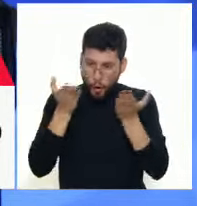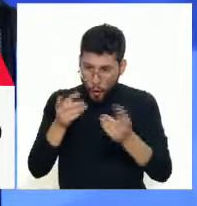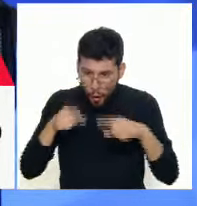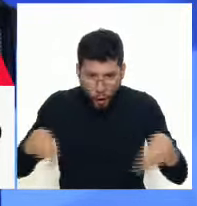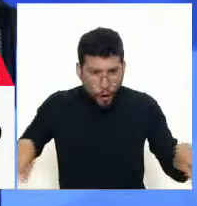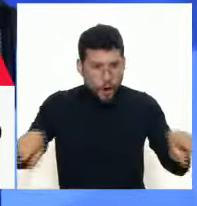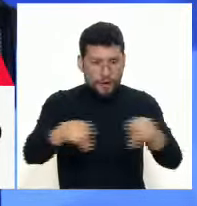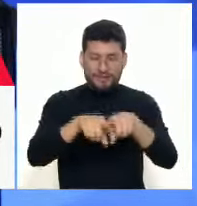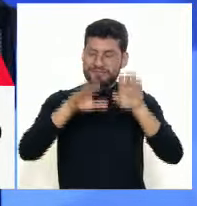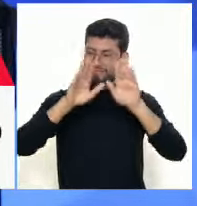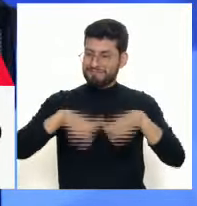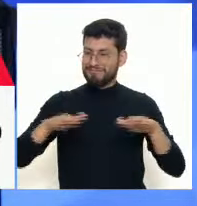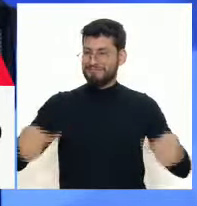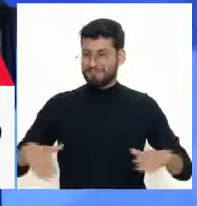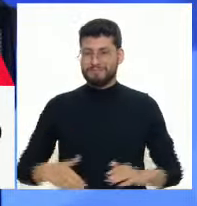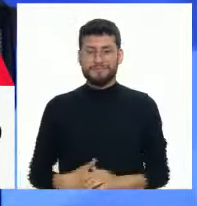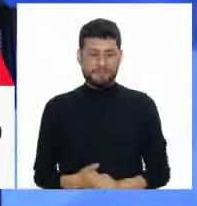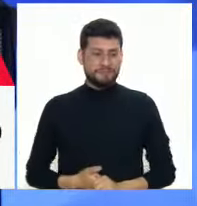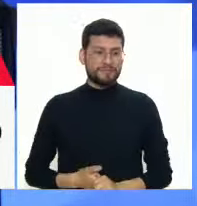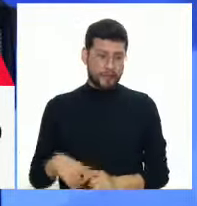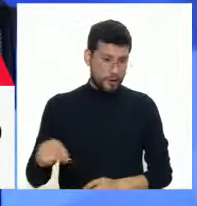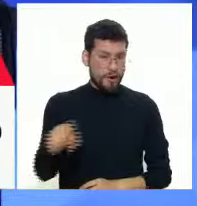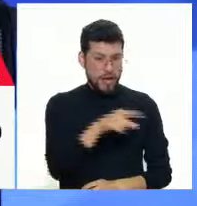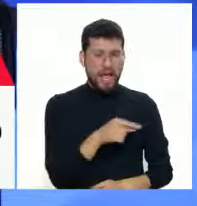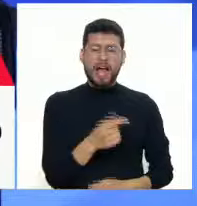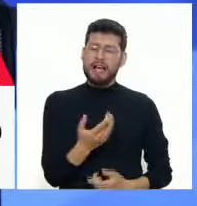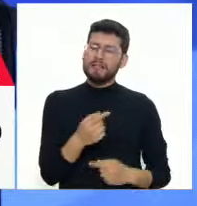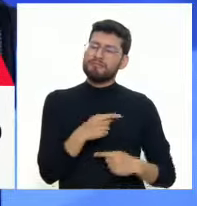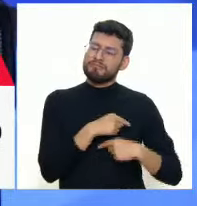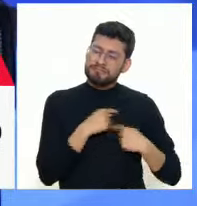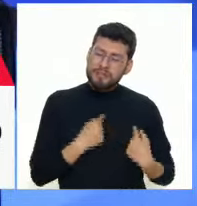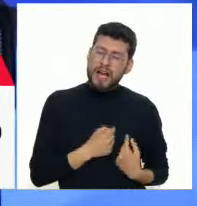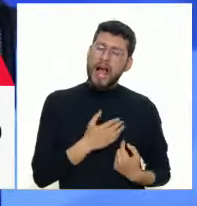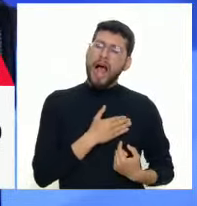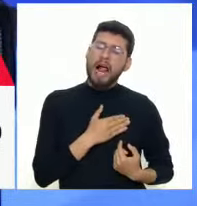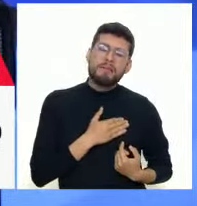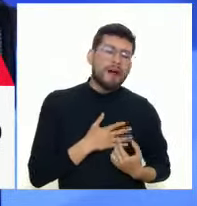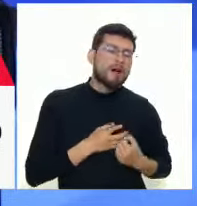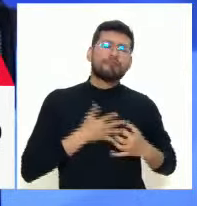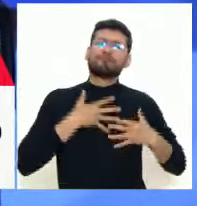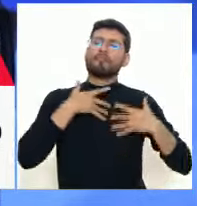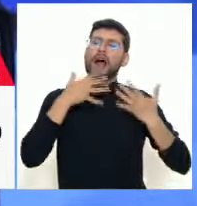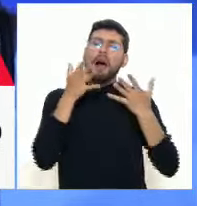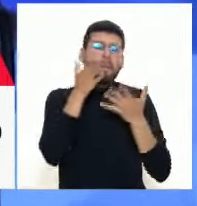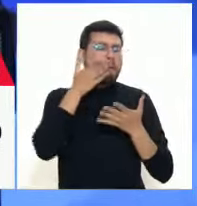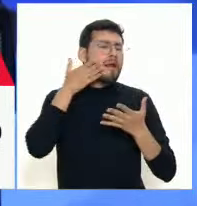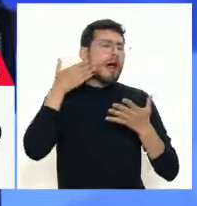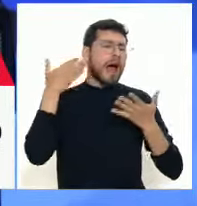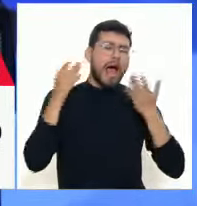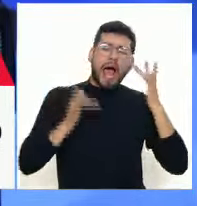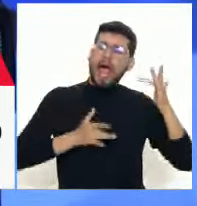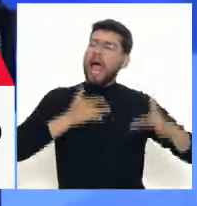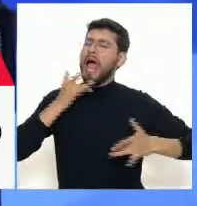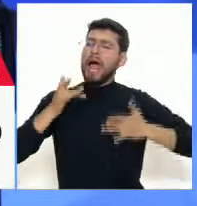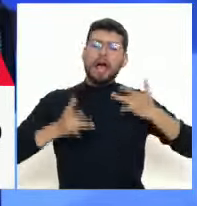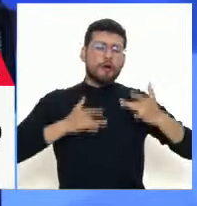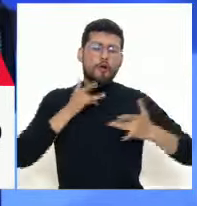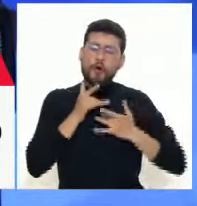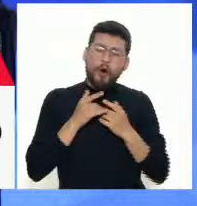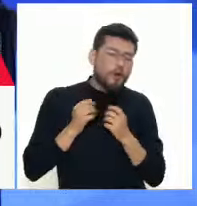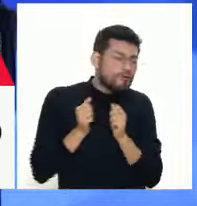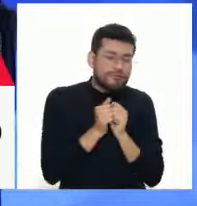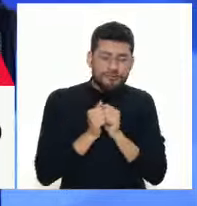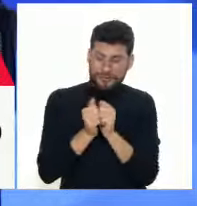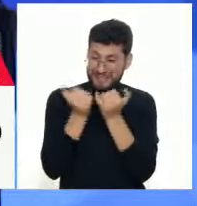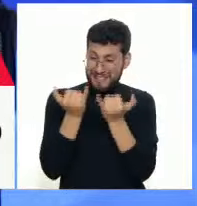ustedes, los niños que tienen el alma blanca, que tienen las emociones juntas, como